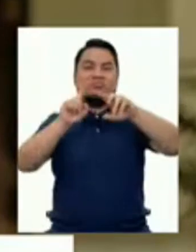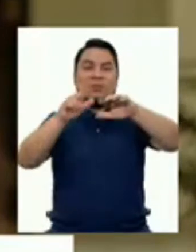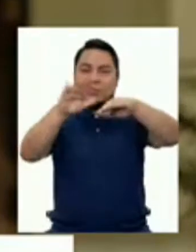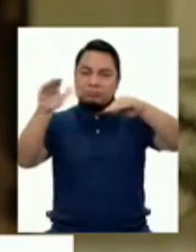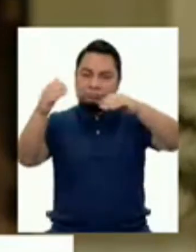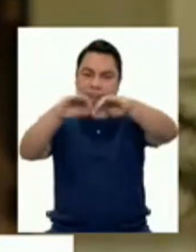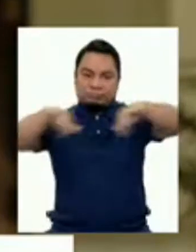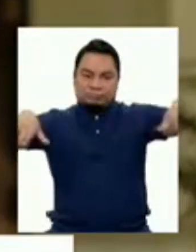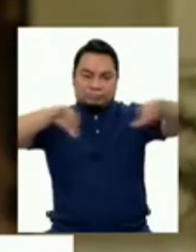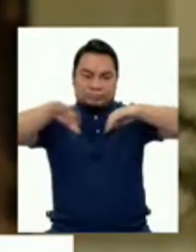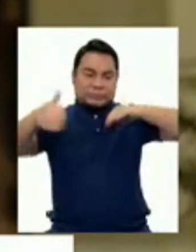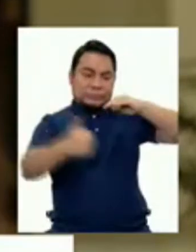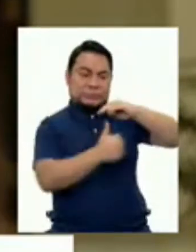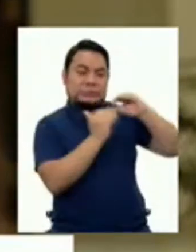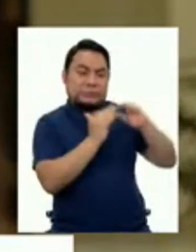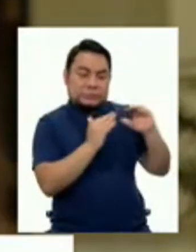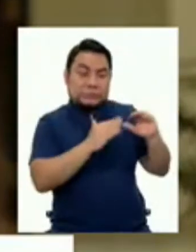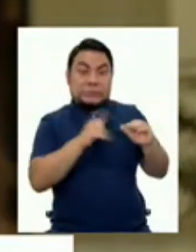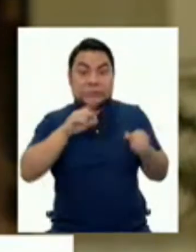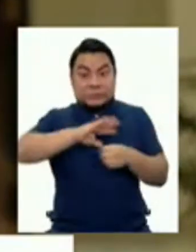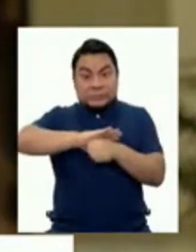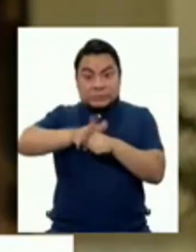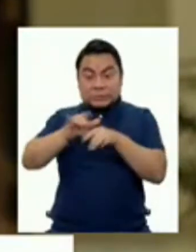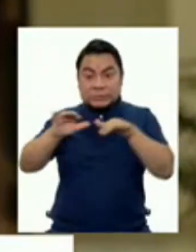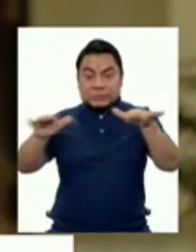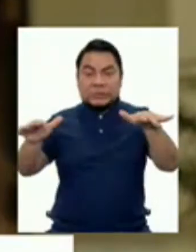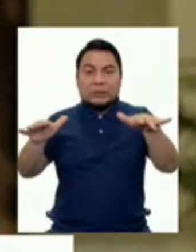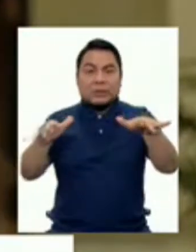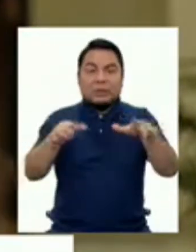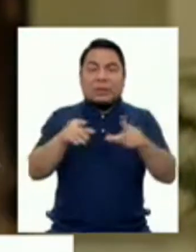logrado es que el virus no se